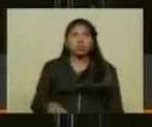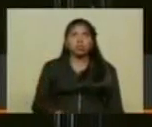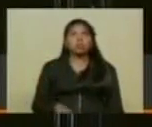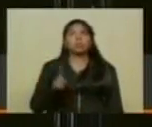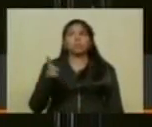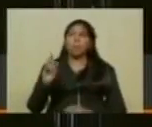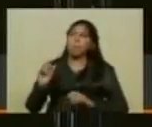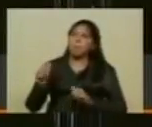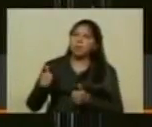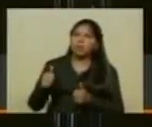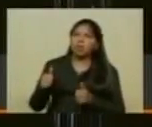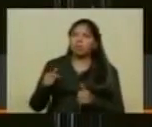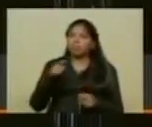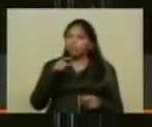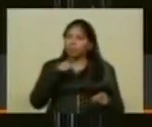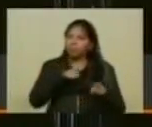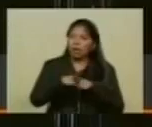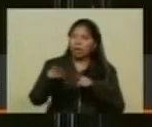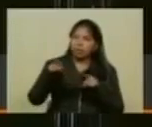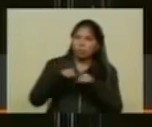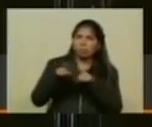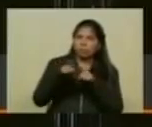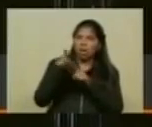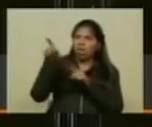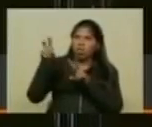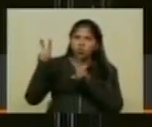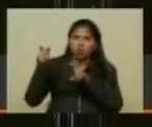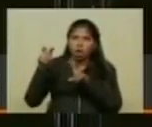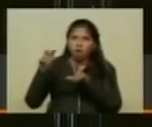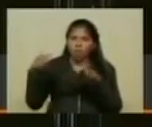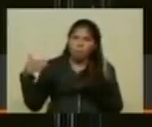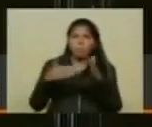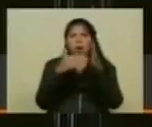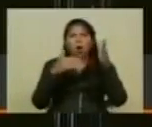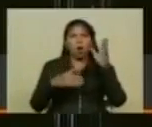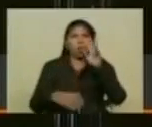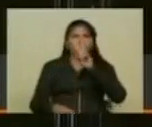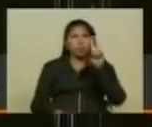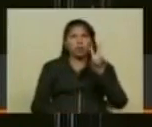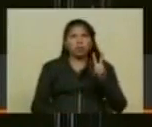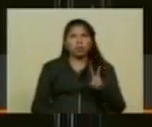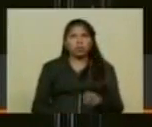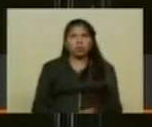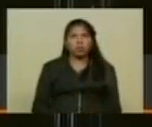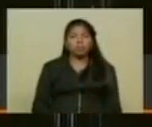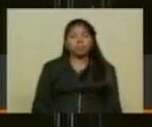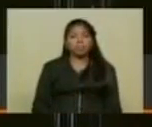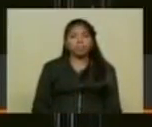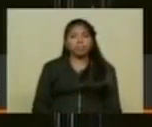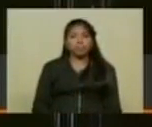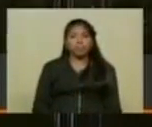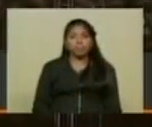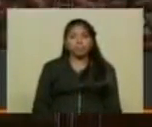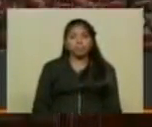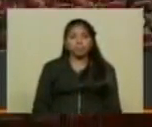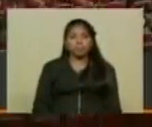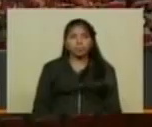comenzaban a hablar de una nueva ofensiva para derrocar el gobierno constitucional.